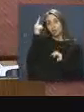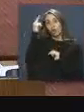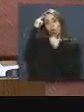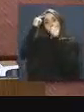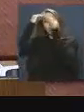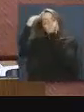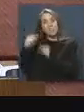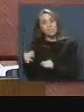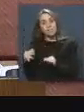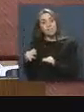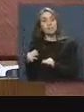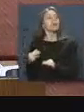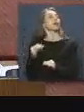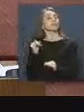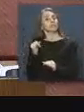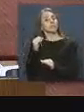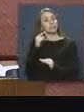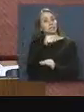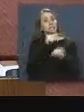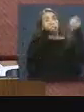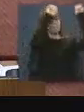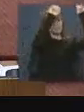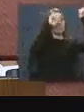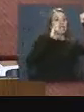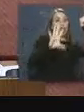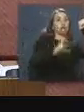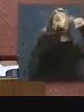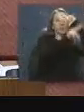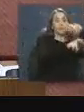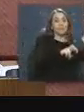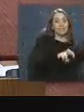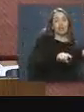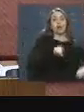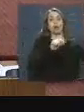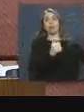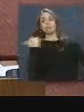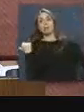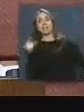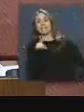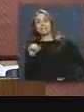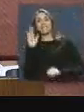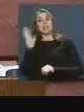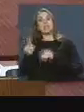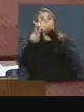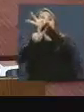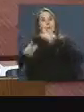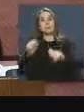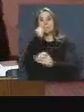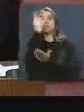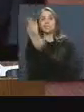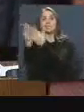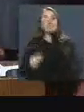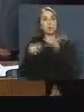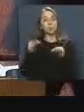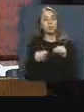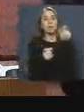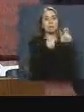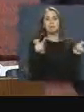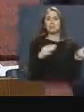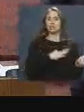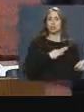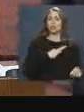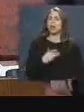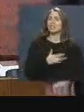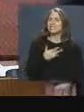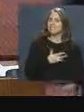respecto de los casos que develó el Ministerio Público y que merecían ser investigados. La percepción ciudadana sobre la